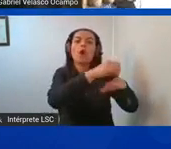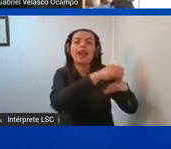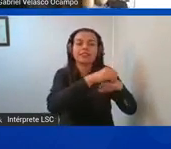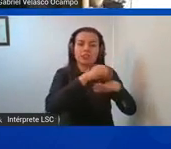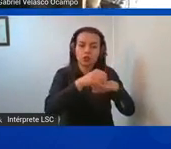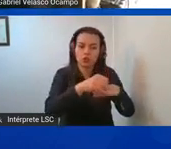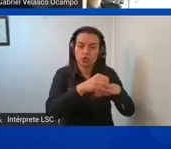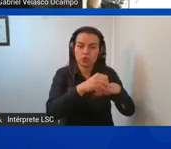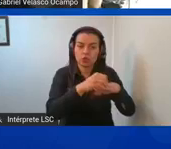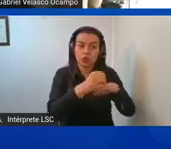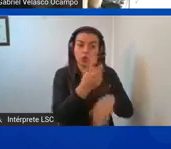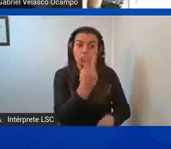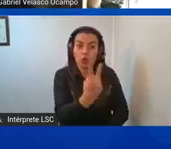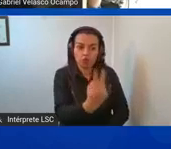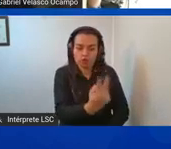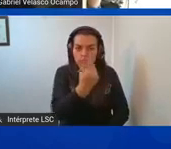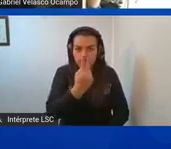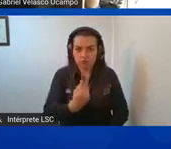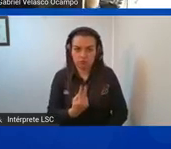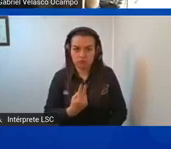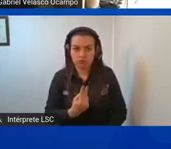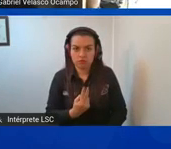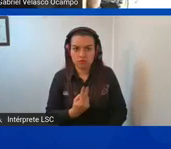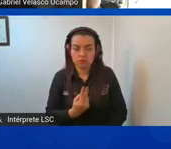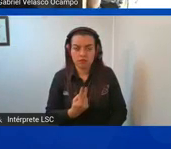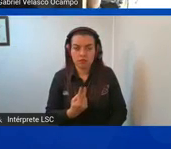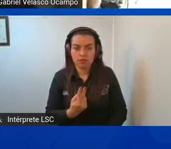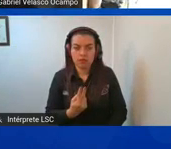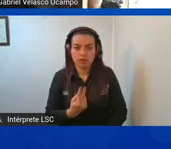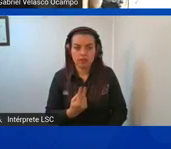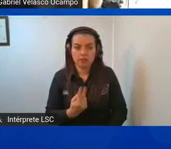quedan 2 representantes.